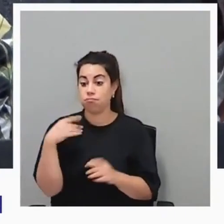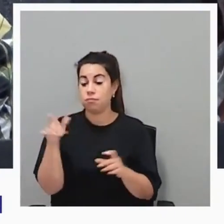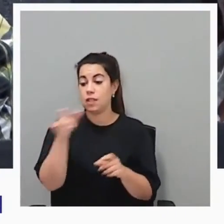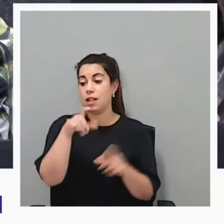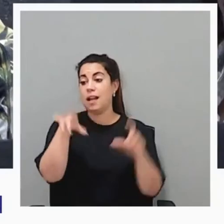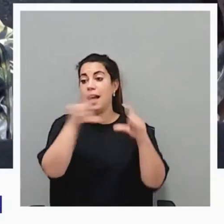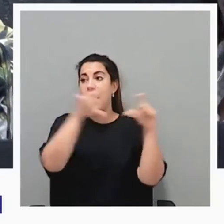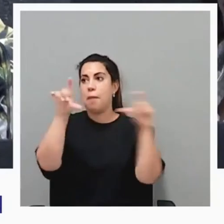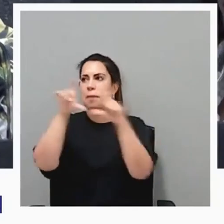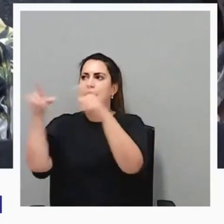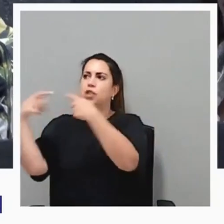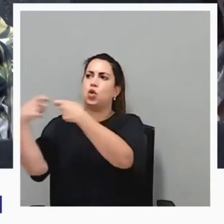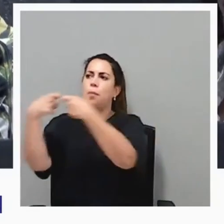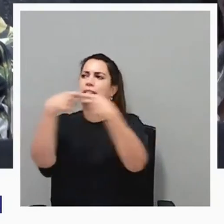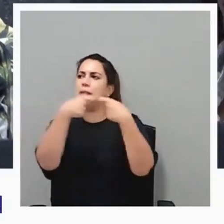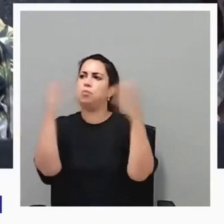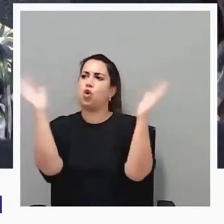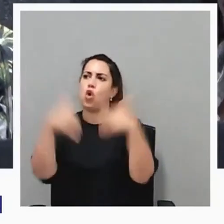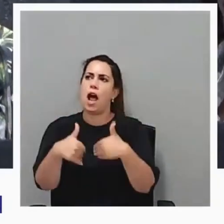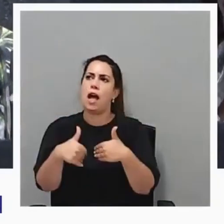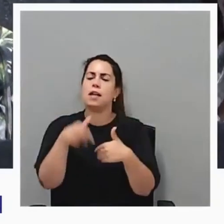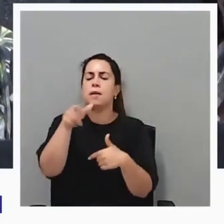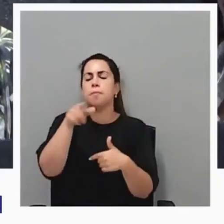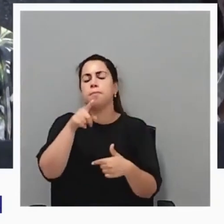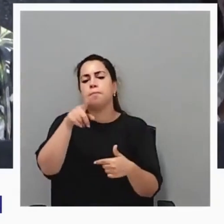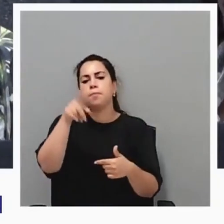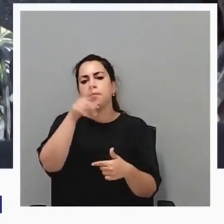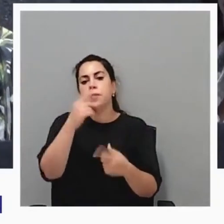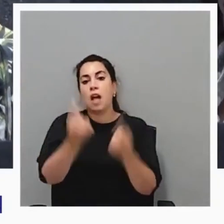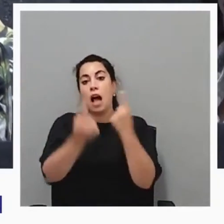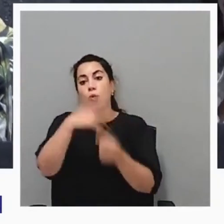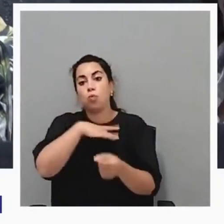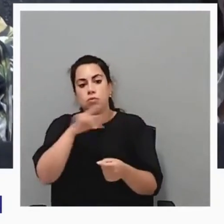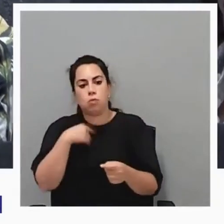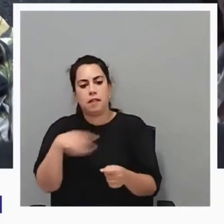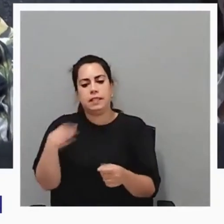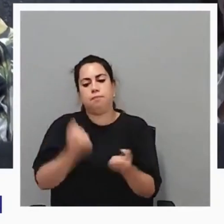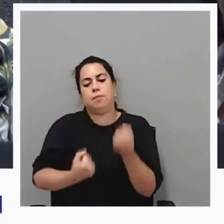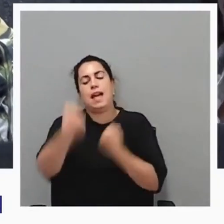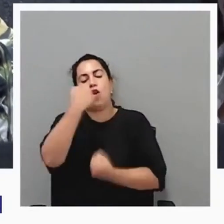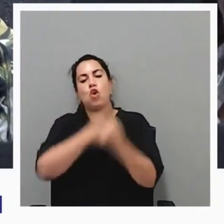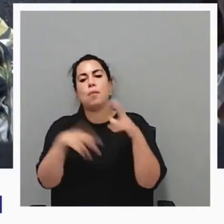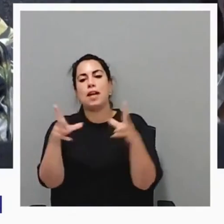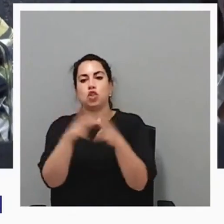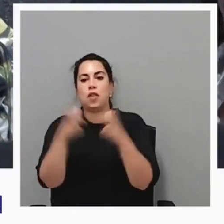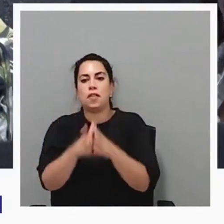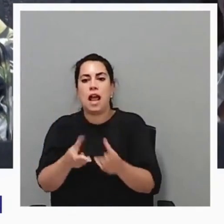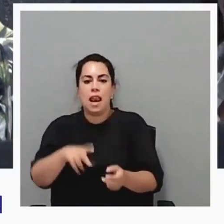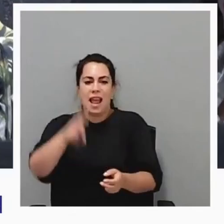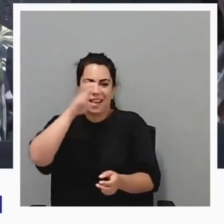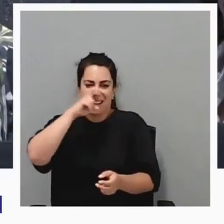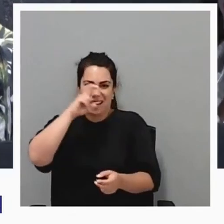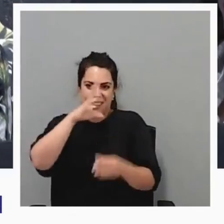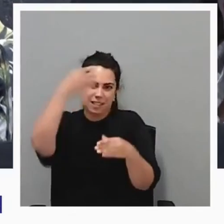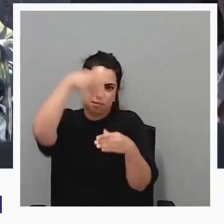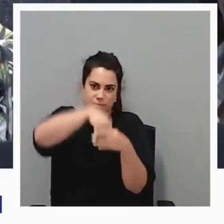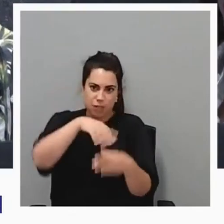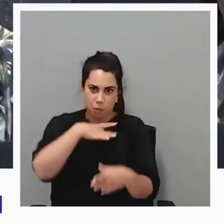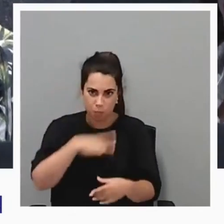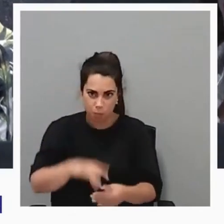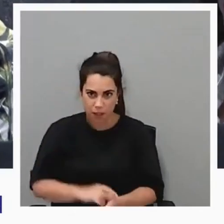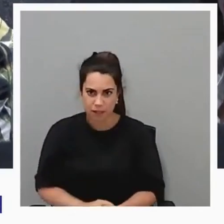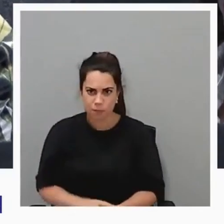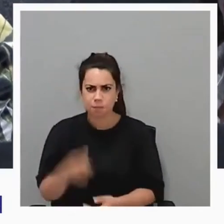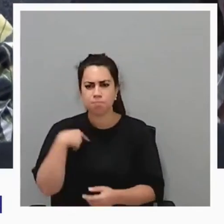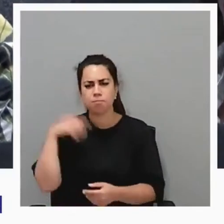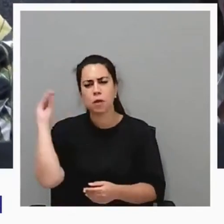las estructuras jurídicas que se pueden considerar como economía social clásica. Yo sí quería preguntaros una cosa que nos preocupa mucho, a mí